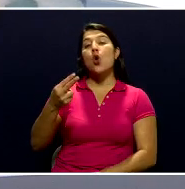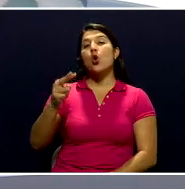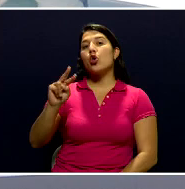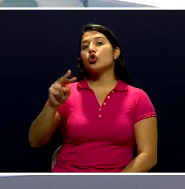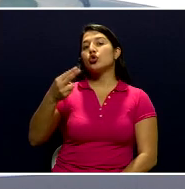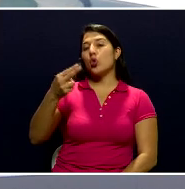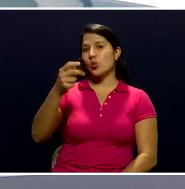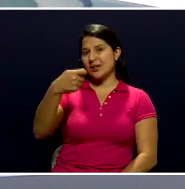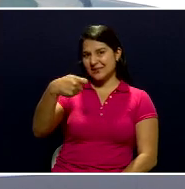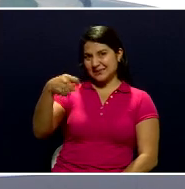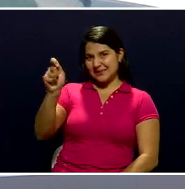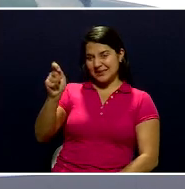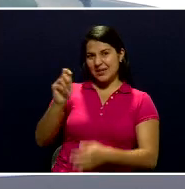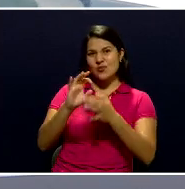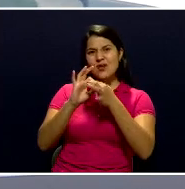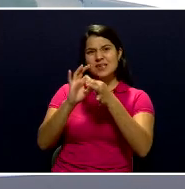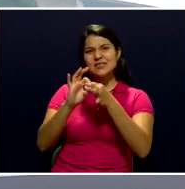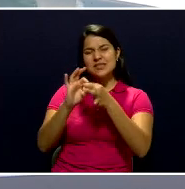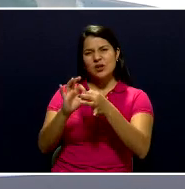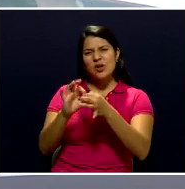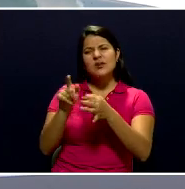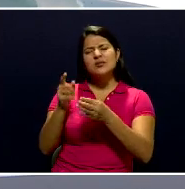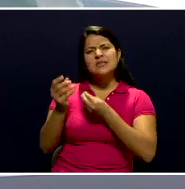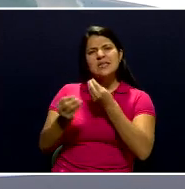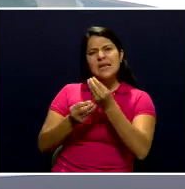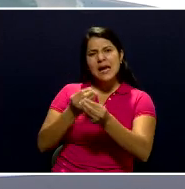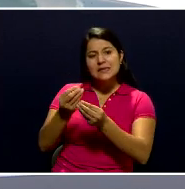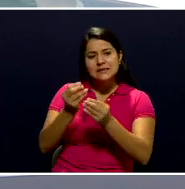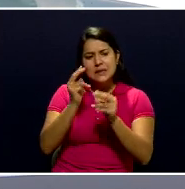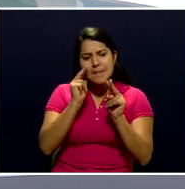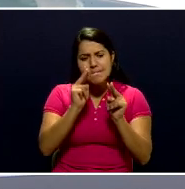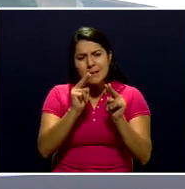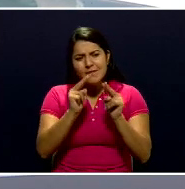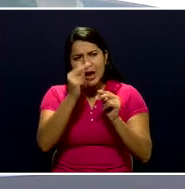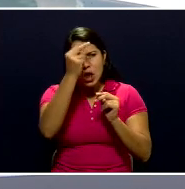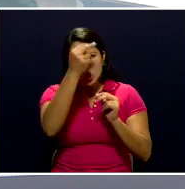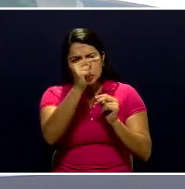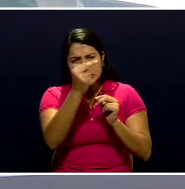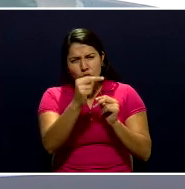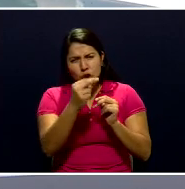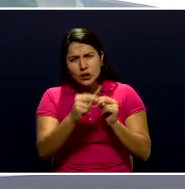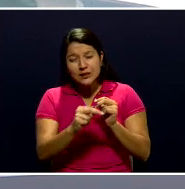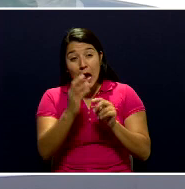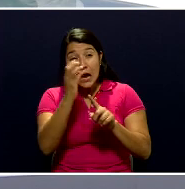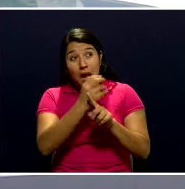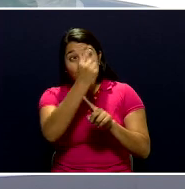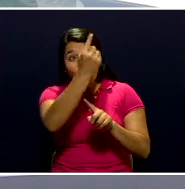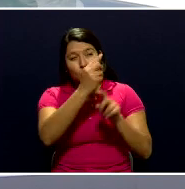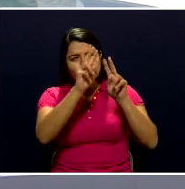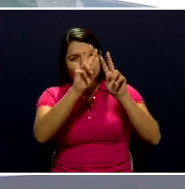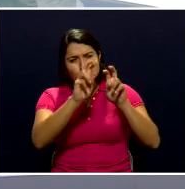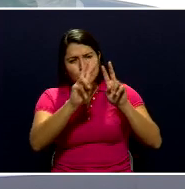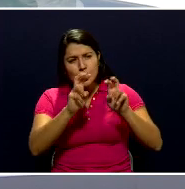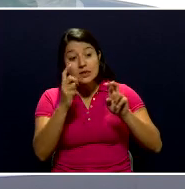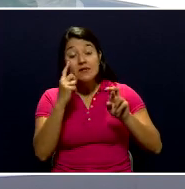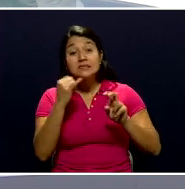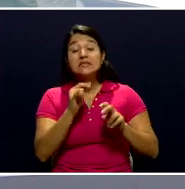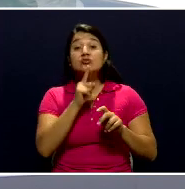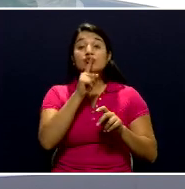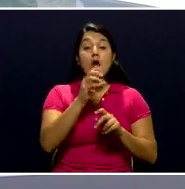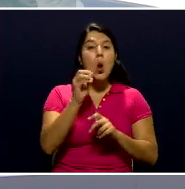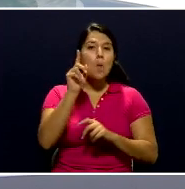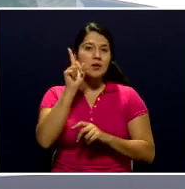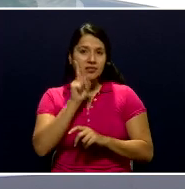de información y auditoría ciudadana Doblecheck. Nos acompaña el periodista Darío Chinchilla,